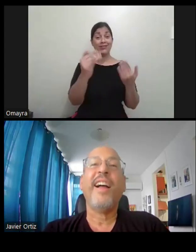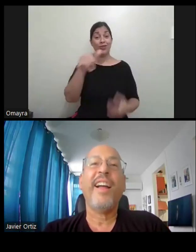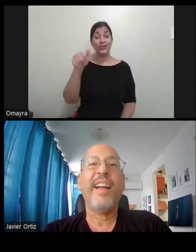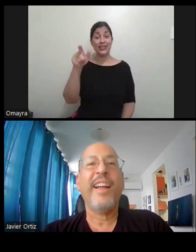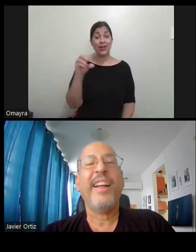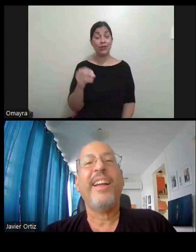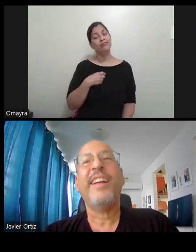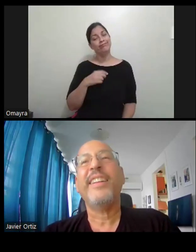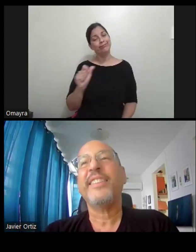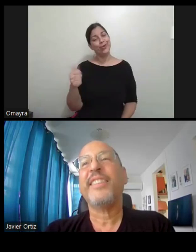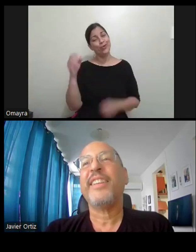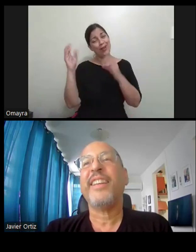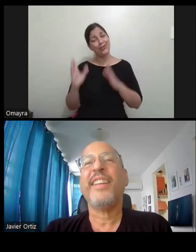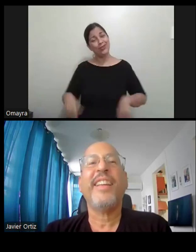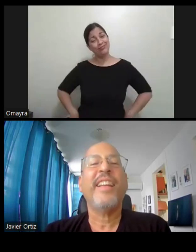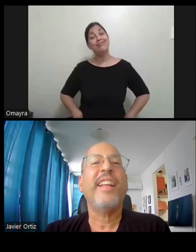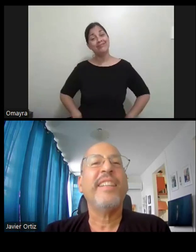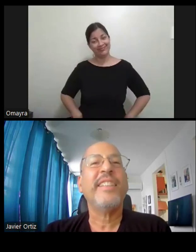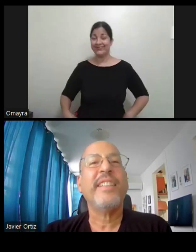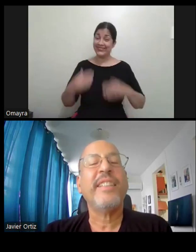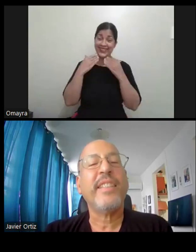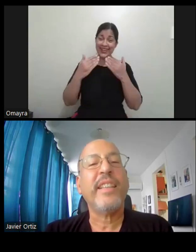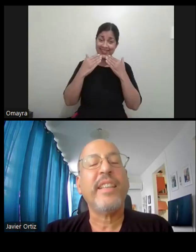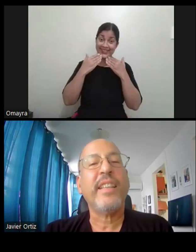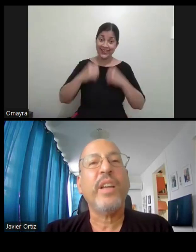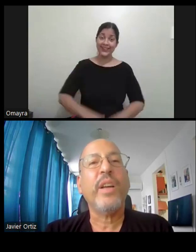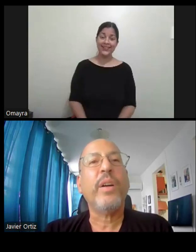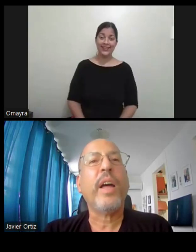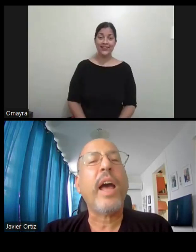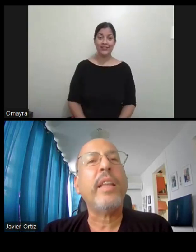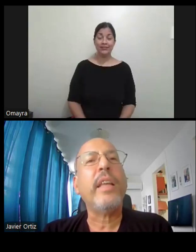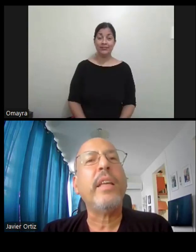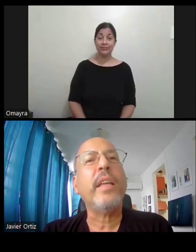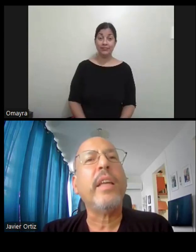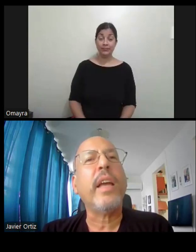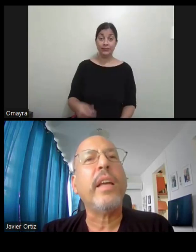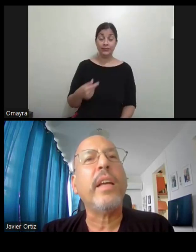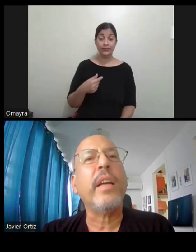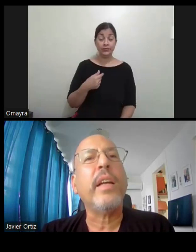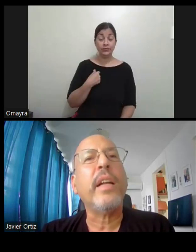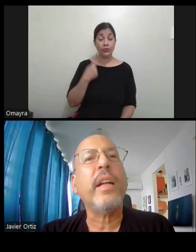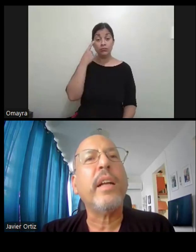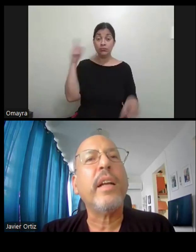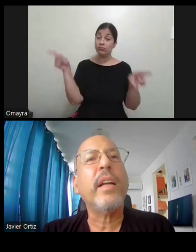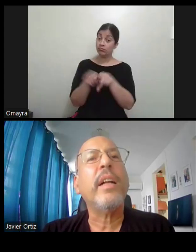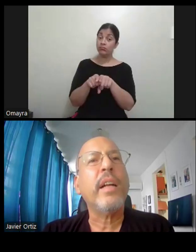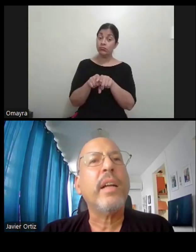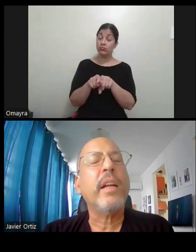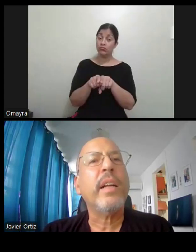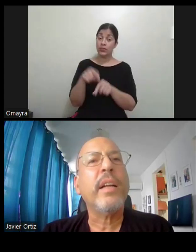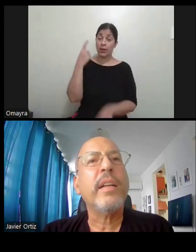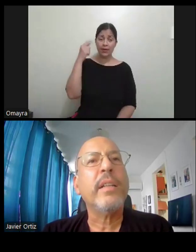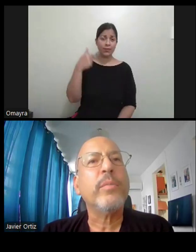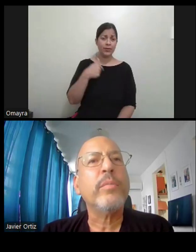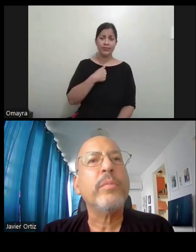Otro maestro. Qué bonito, Exacto. muchas gracias. Muchas gracias. Y coincido Anilín, porque para mí fue